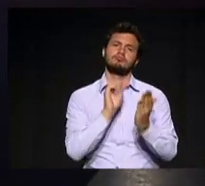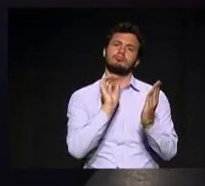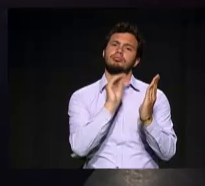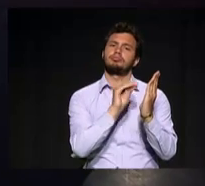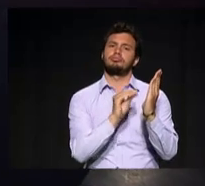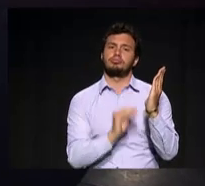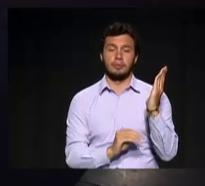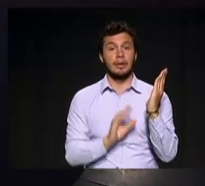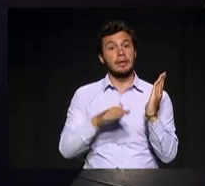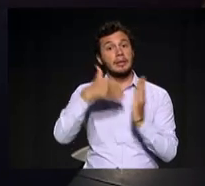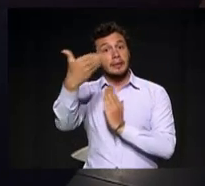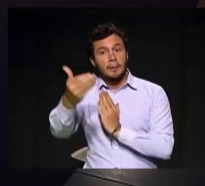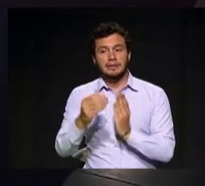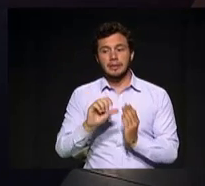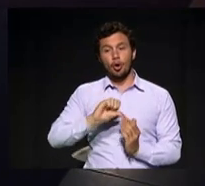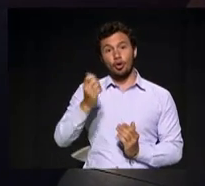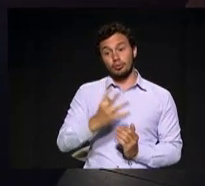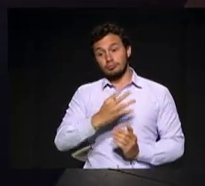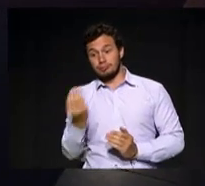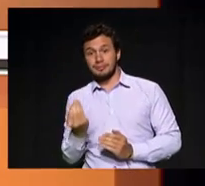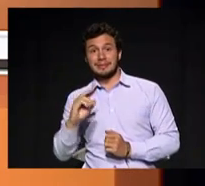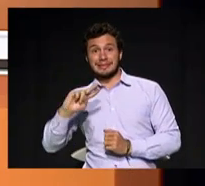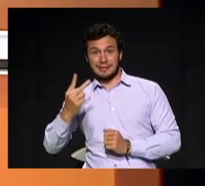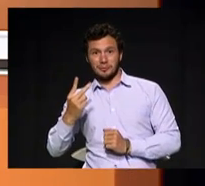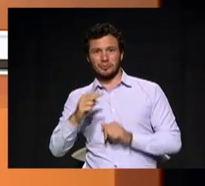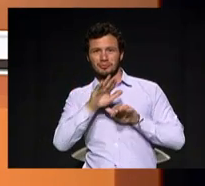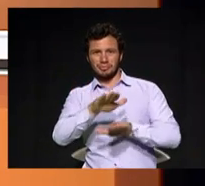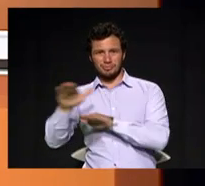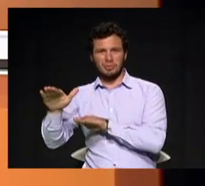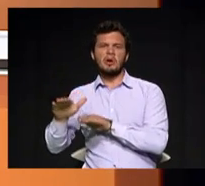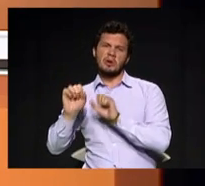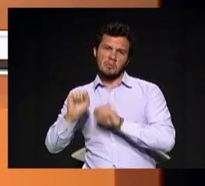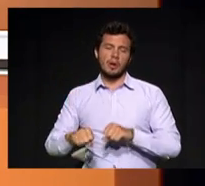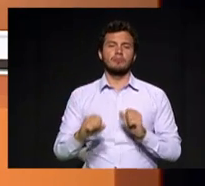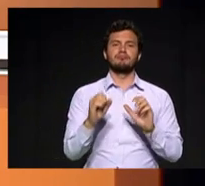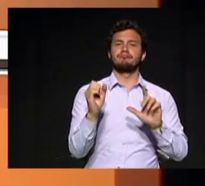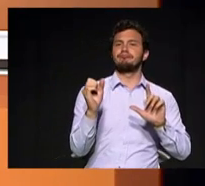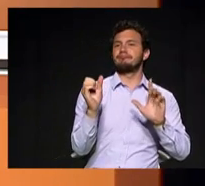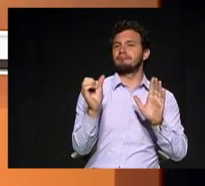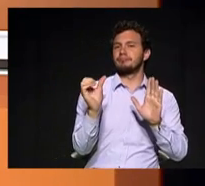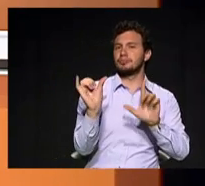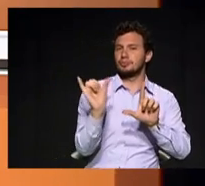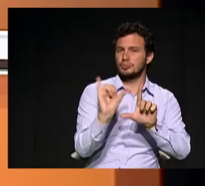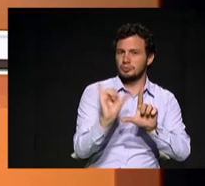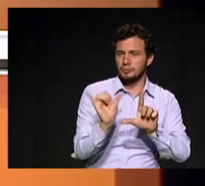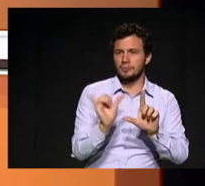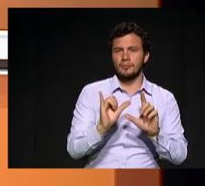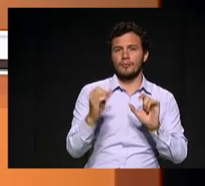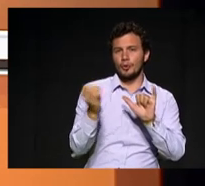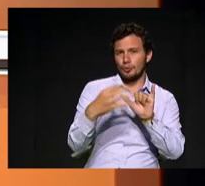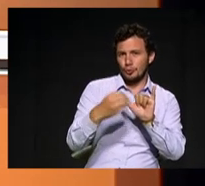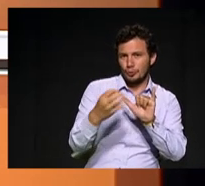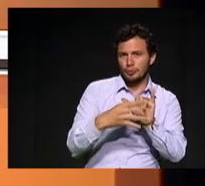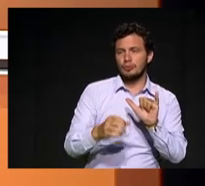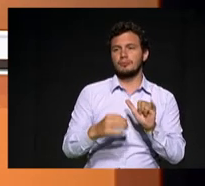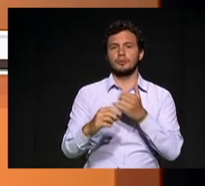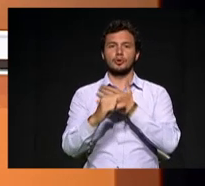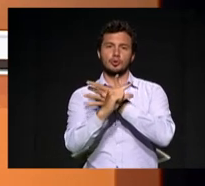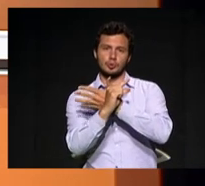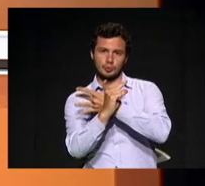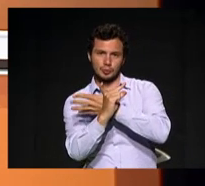bloque y datos estamos en facebook twitter youtube e instagram todo a través de tele entonces